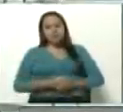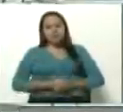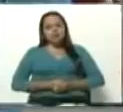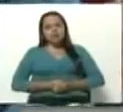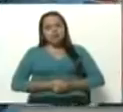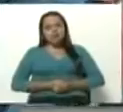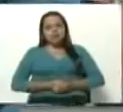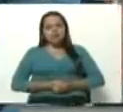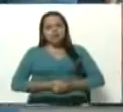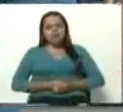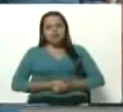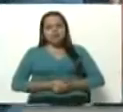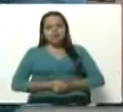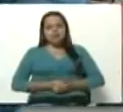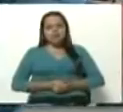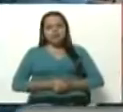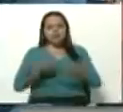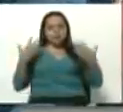Nicolás Maduro Moros.